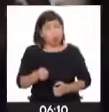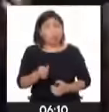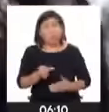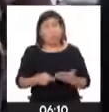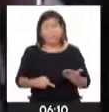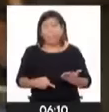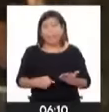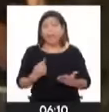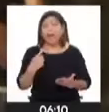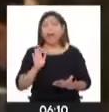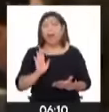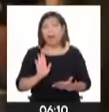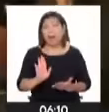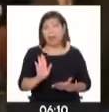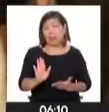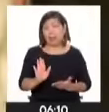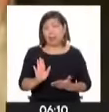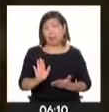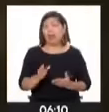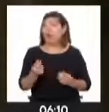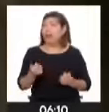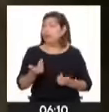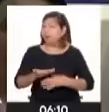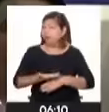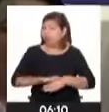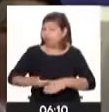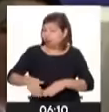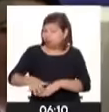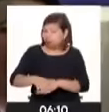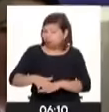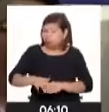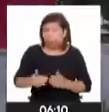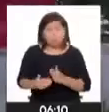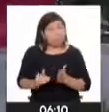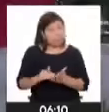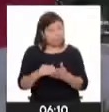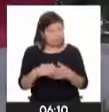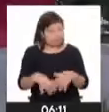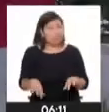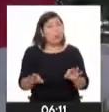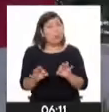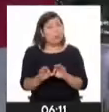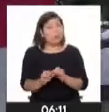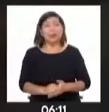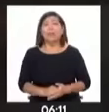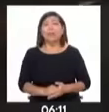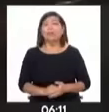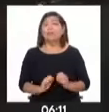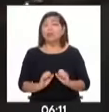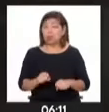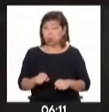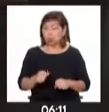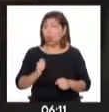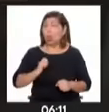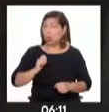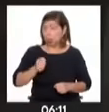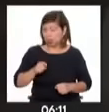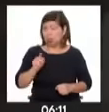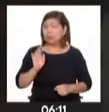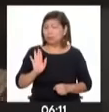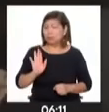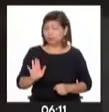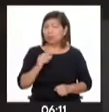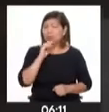dedicación exclusiva para agilizar procesos de gran envergadura. Si hay jueces a dedicación exclusiva, como lo